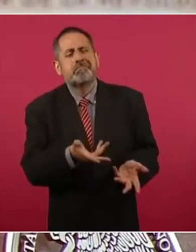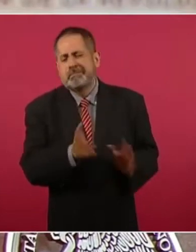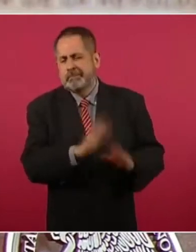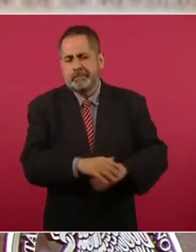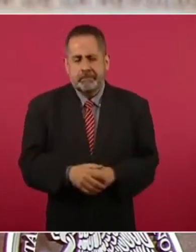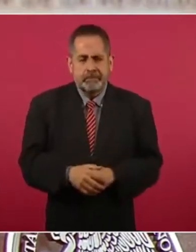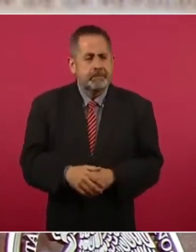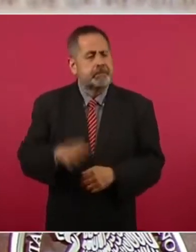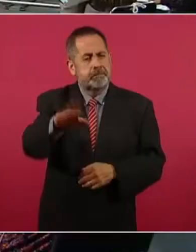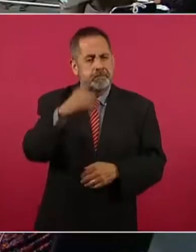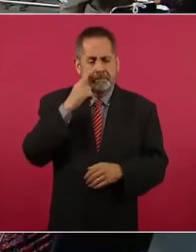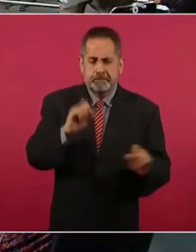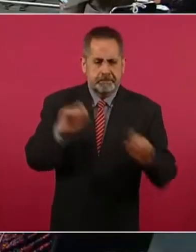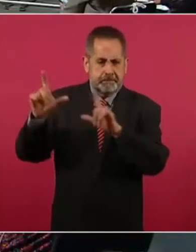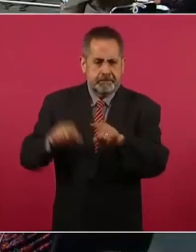¿Por qué no pones